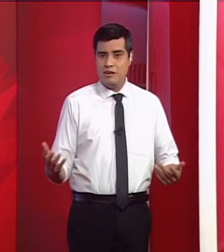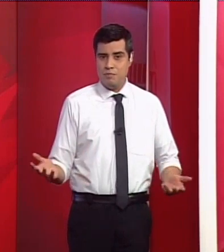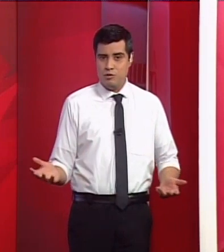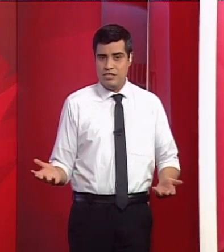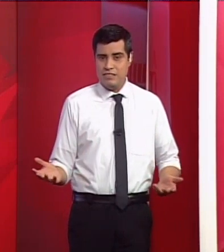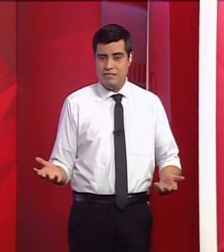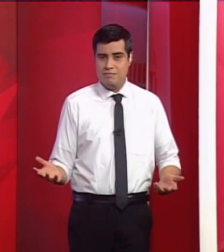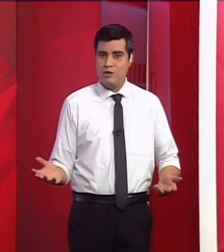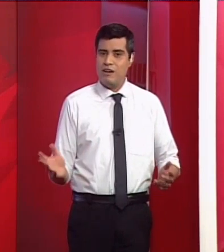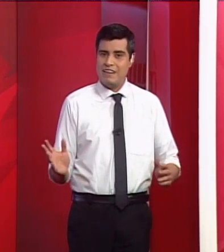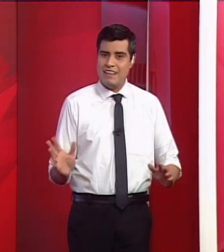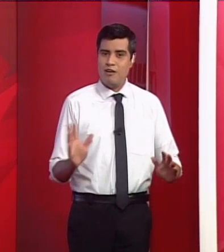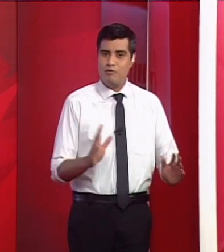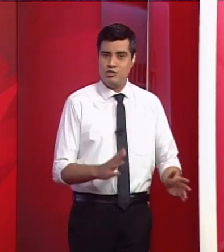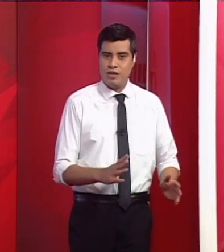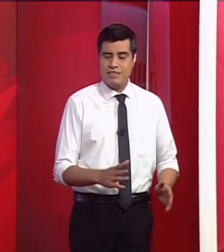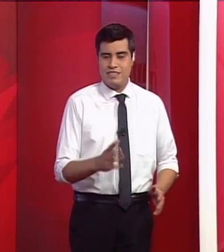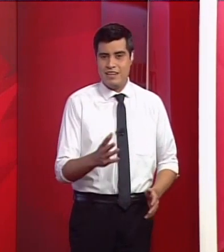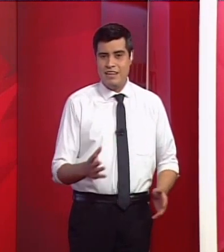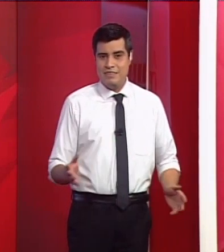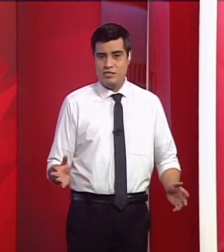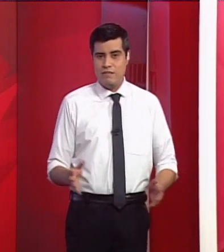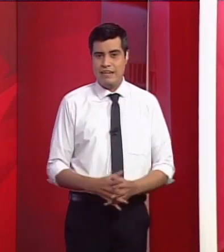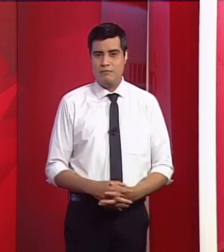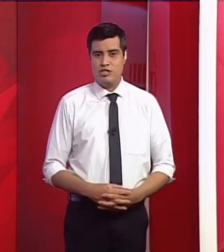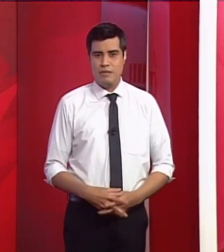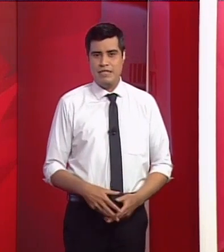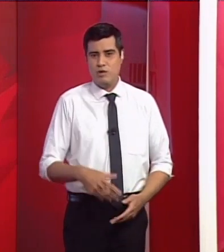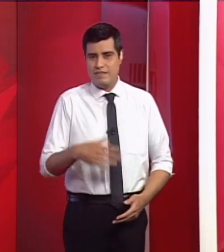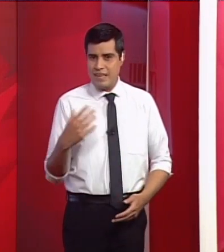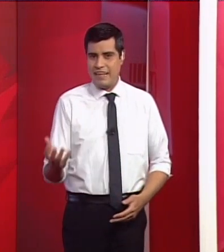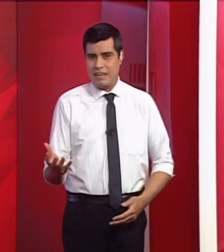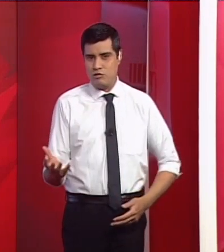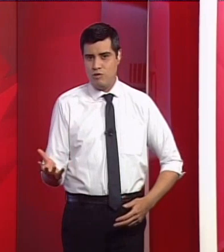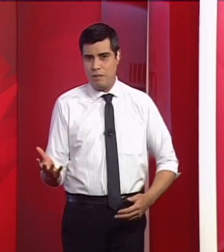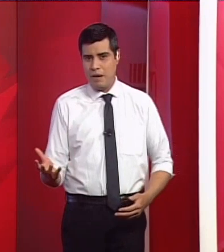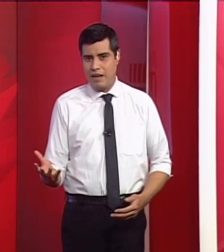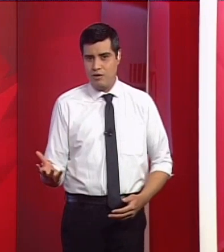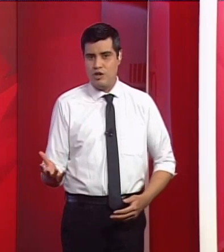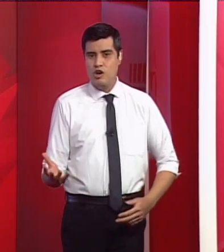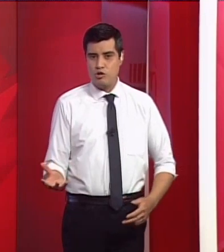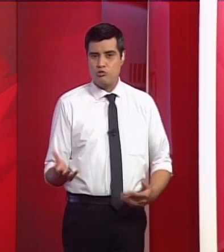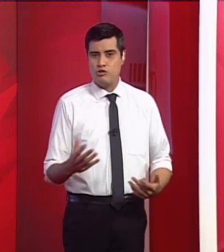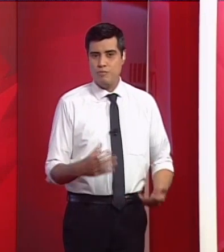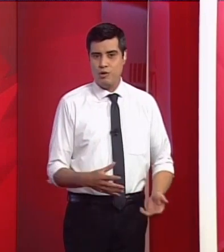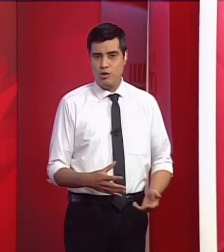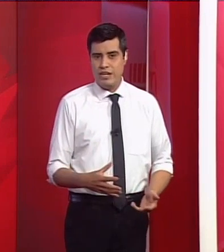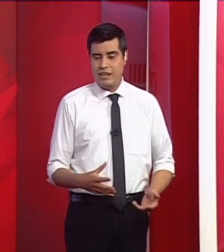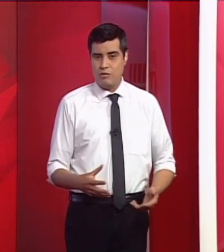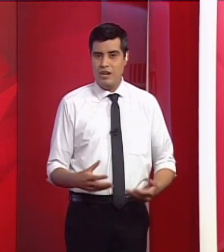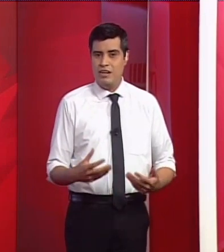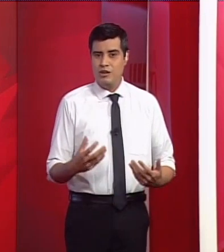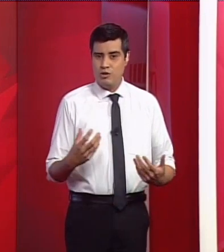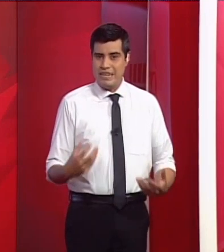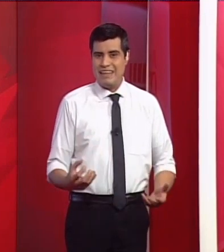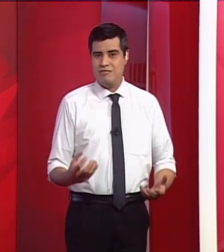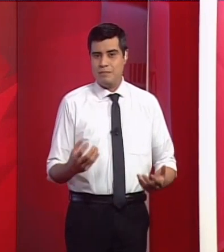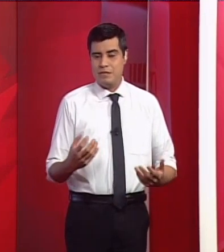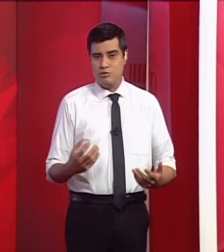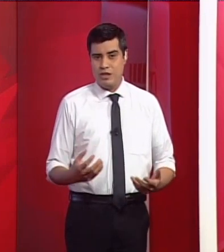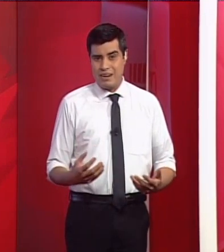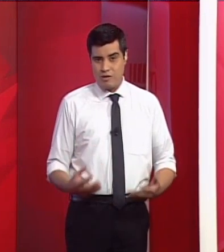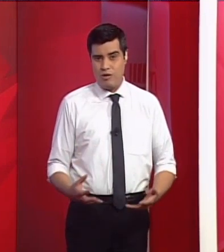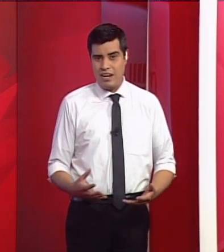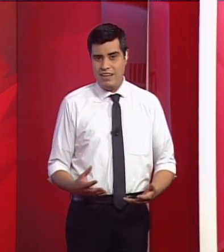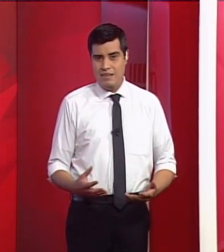que dijo putin bueno la verdad dejó mucho que desear desde hablaremos y también de un ataque que tuvo un embajador ruso en polonia en el cual lo llenaron